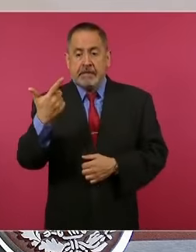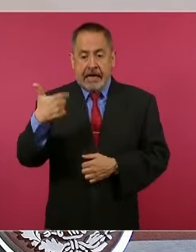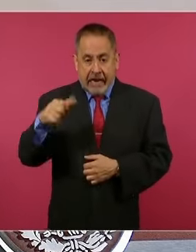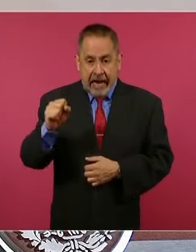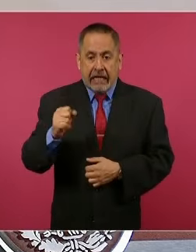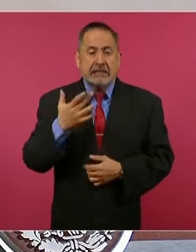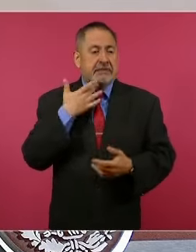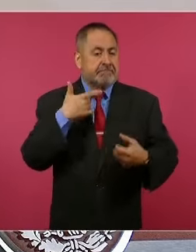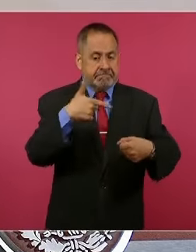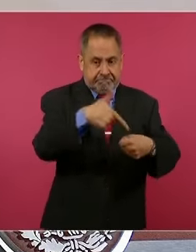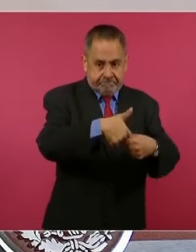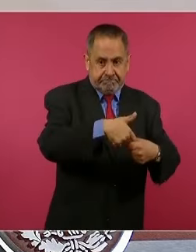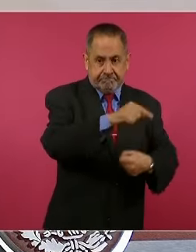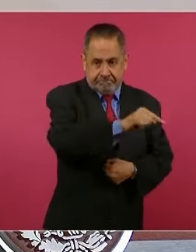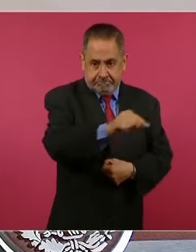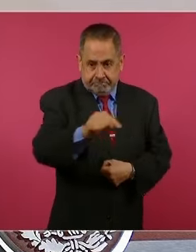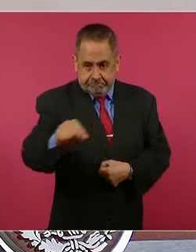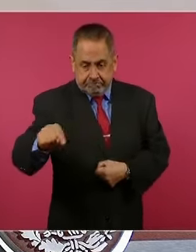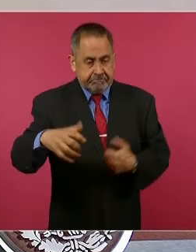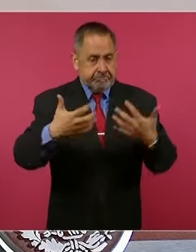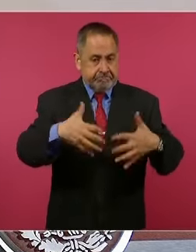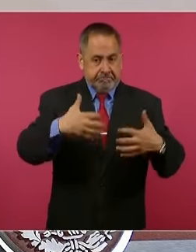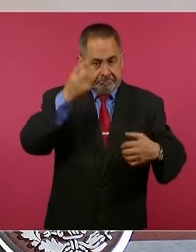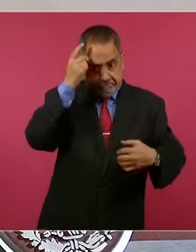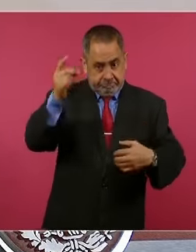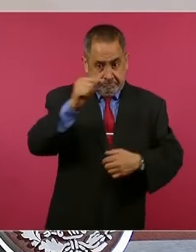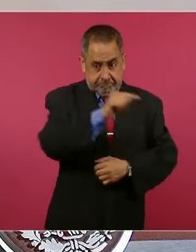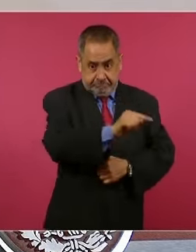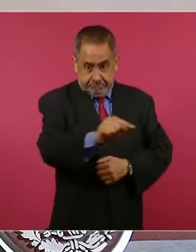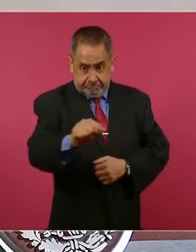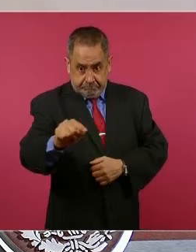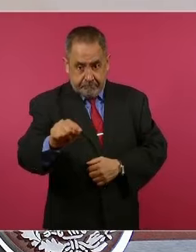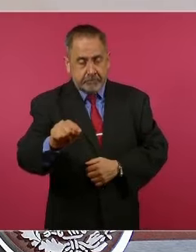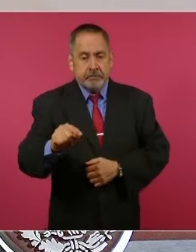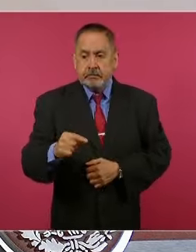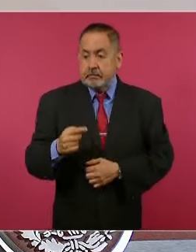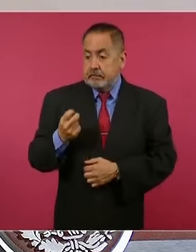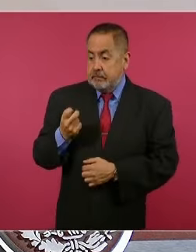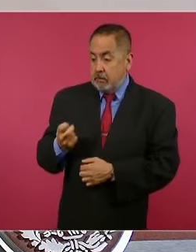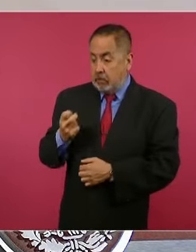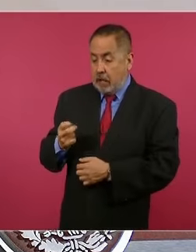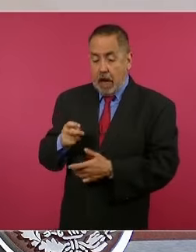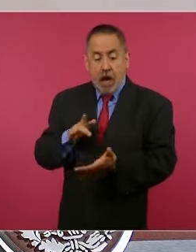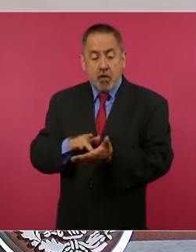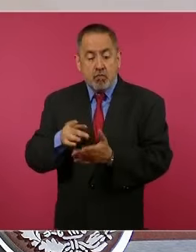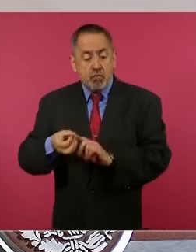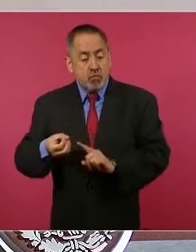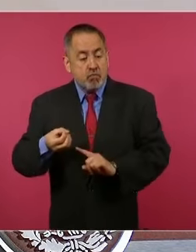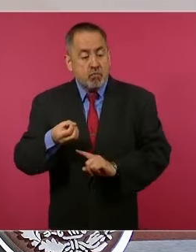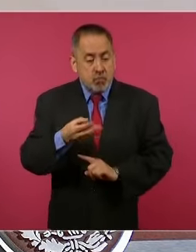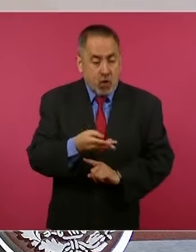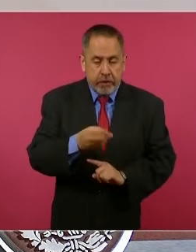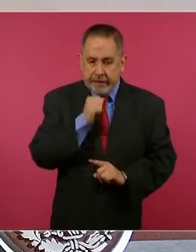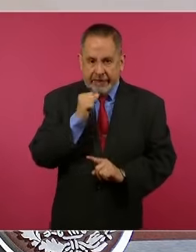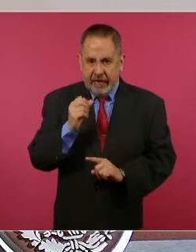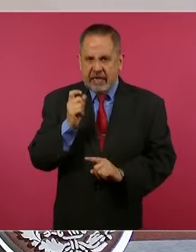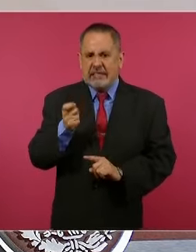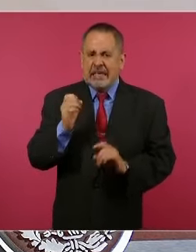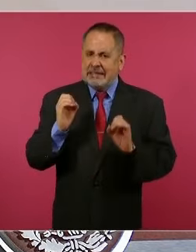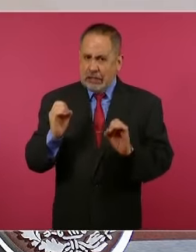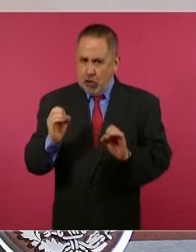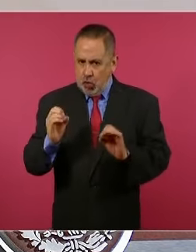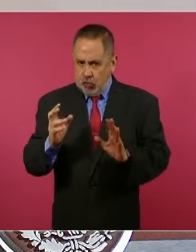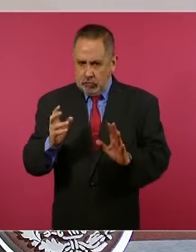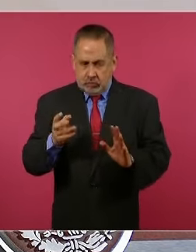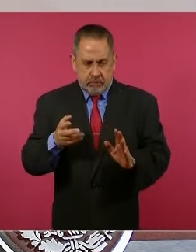las empresas a las franquicias que como sabemos el que en esta ocasión existan incentivos Fiscales iguales a cero no